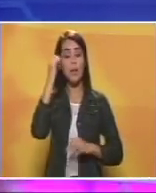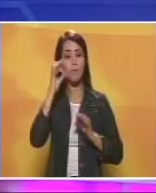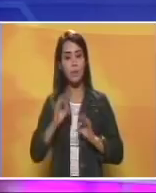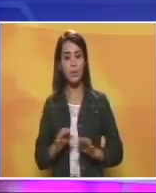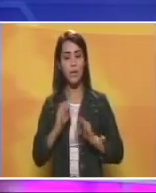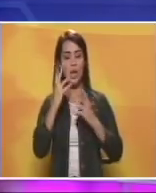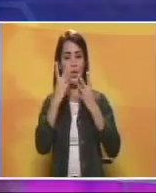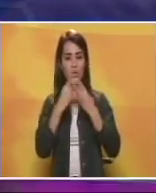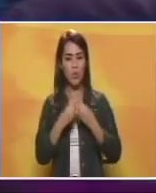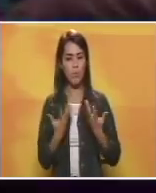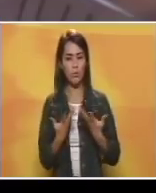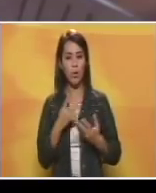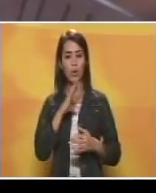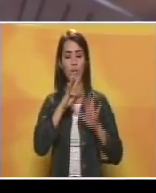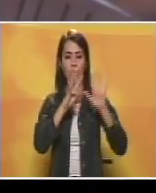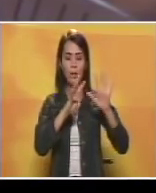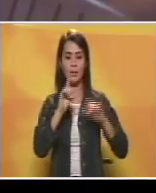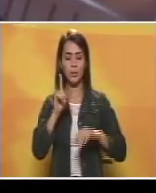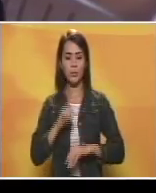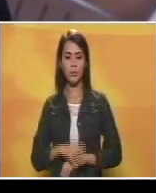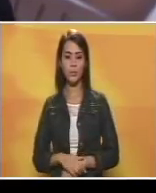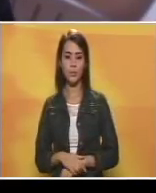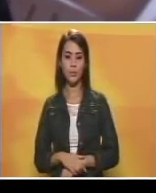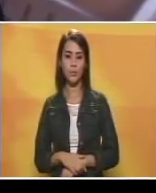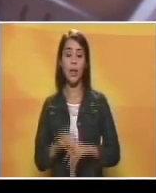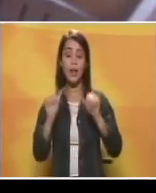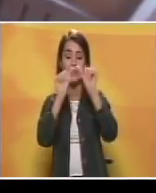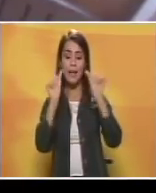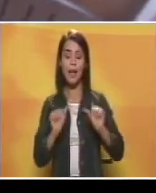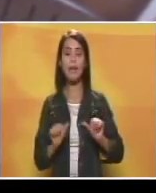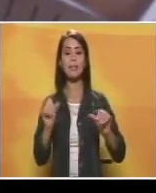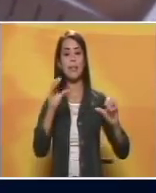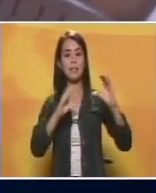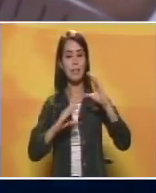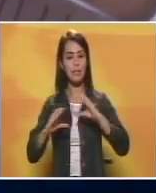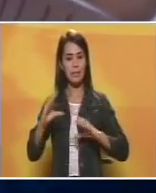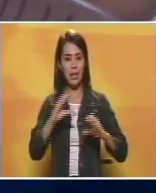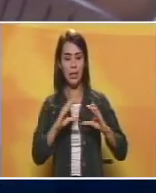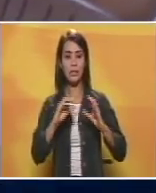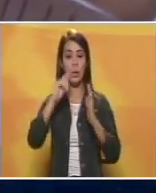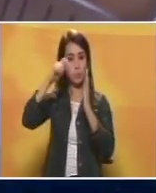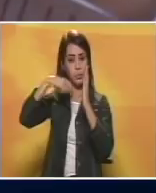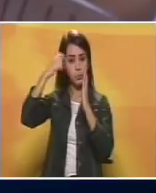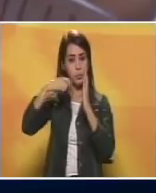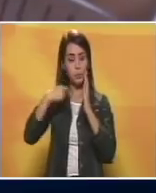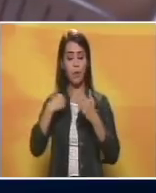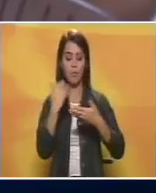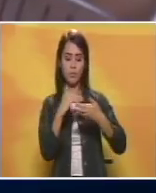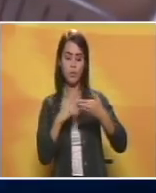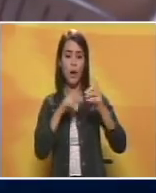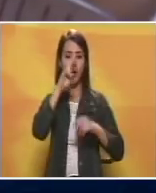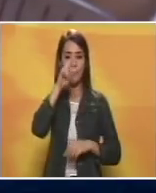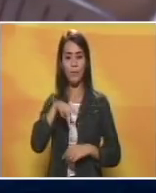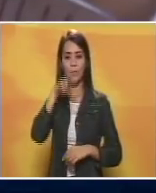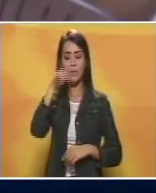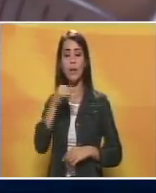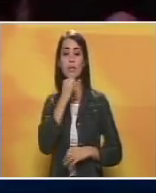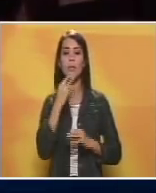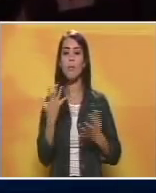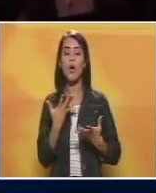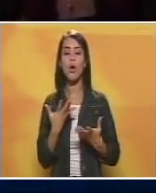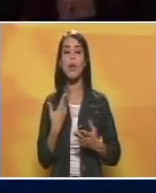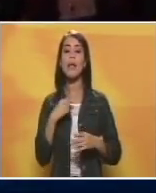número 91. La Academia de Artes y Ciencias Cinematográficas anunció el calendario de eventos que forman parte de la edición